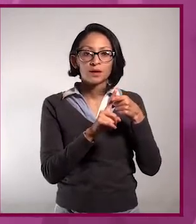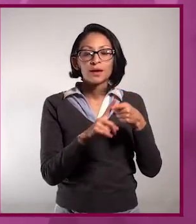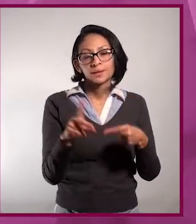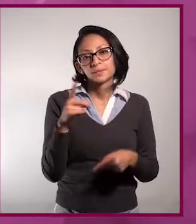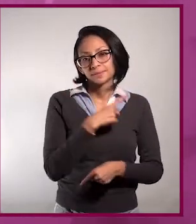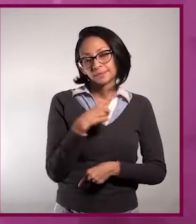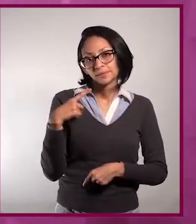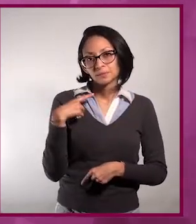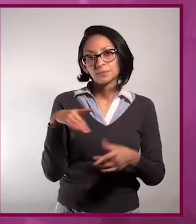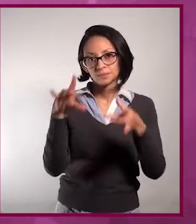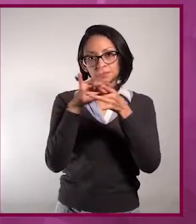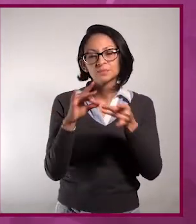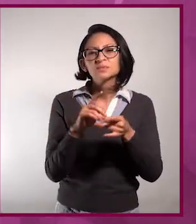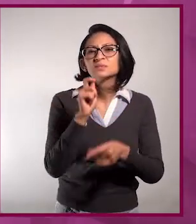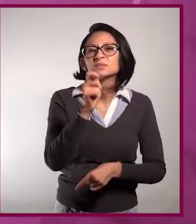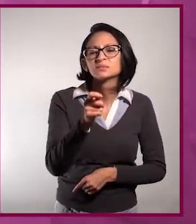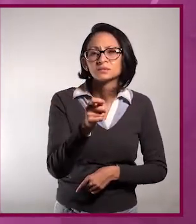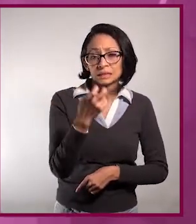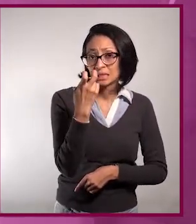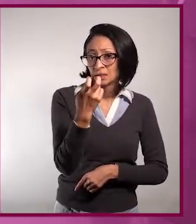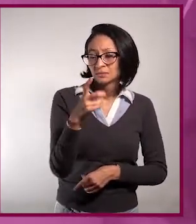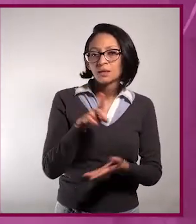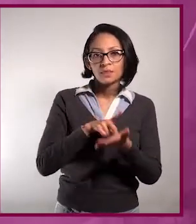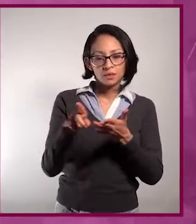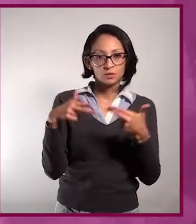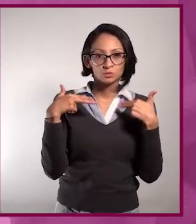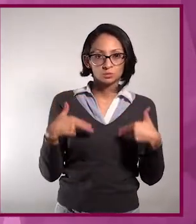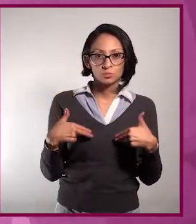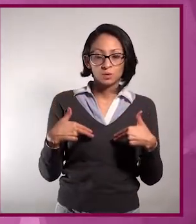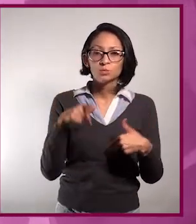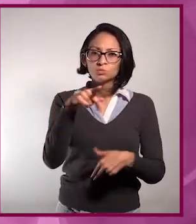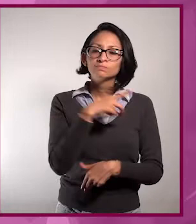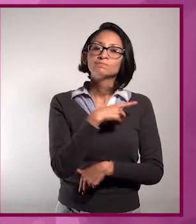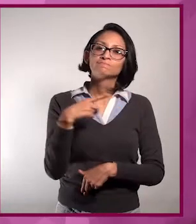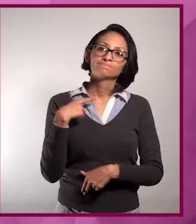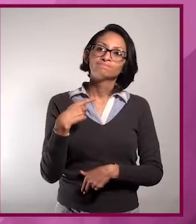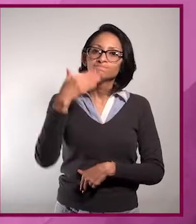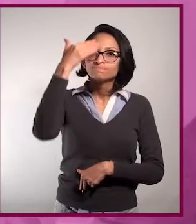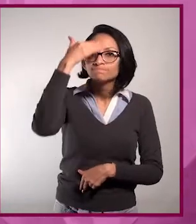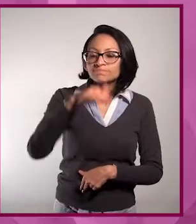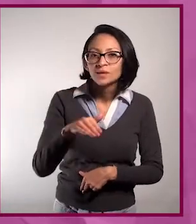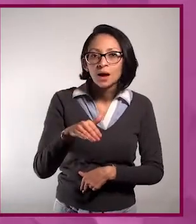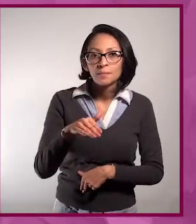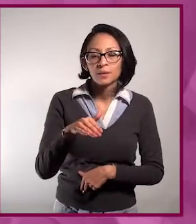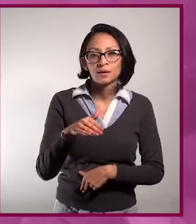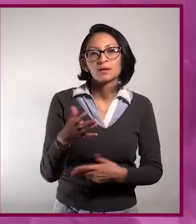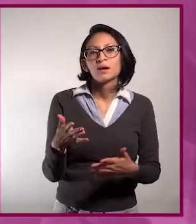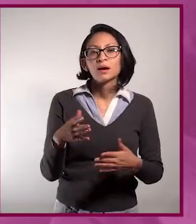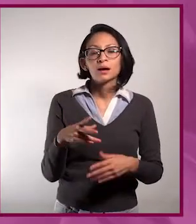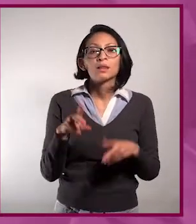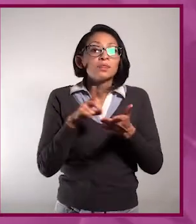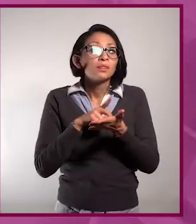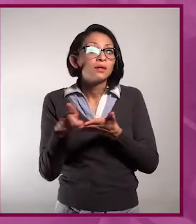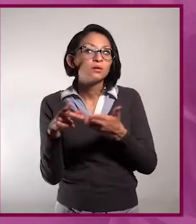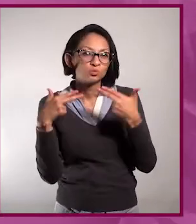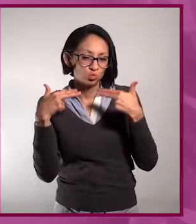comentarles que es un tema de derechos humanos. Es muy importante que lo veamos desde esta óptica y no como